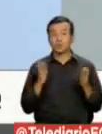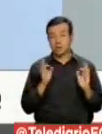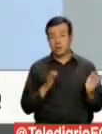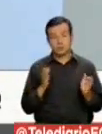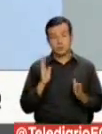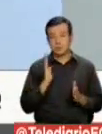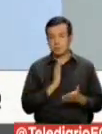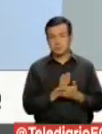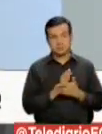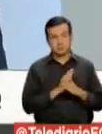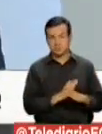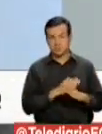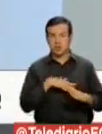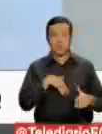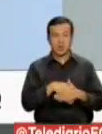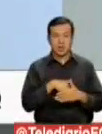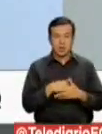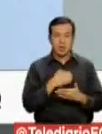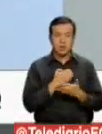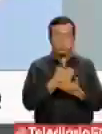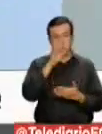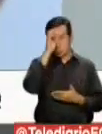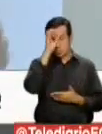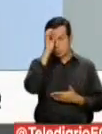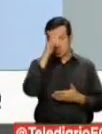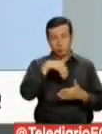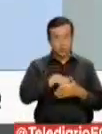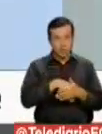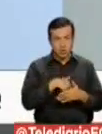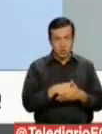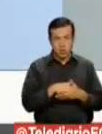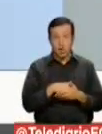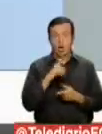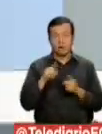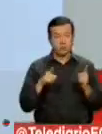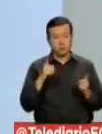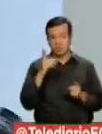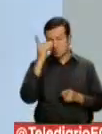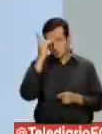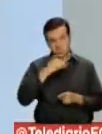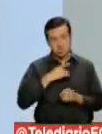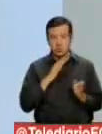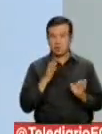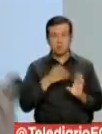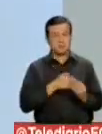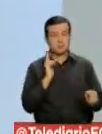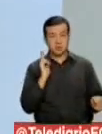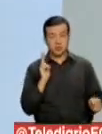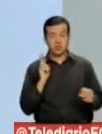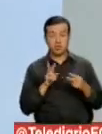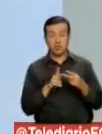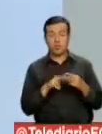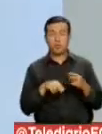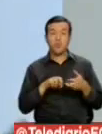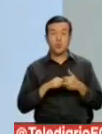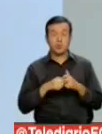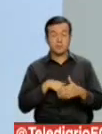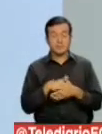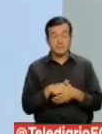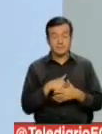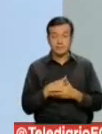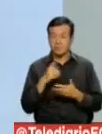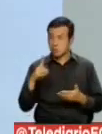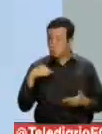tratamiento debido a las barreras socioeconómicas y culturales, que son precisamente estos factores sociales a quienes nosotros como sociedad